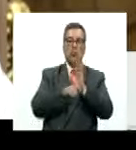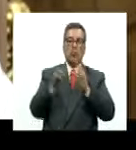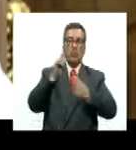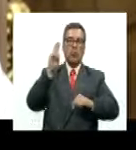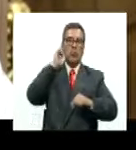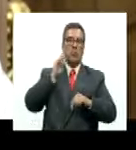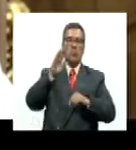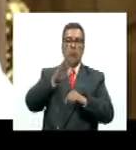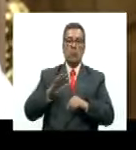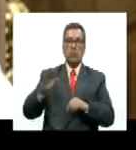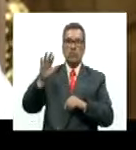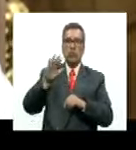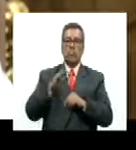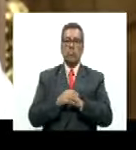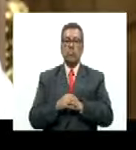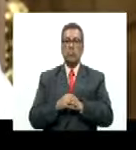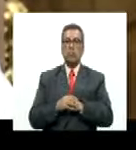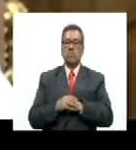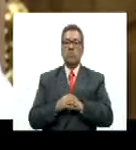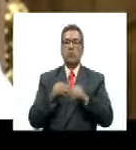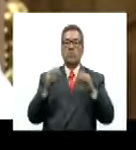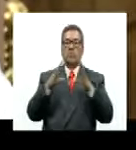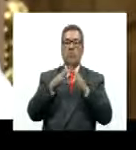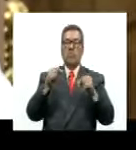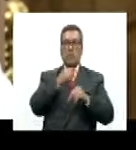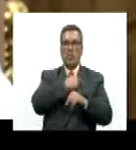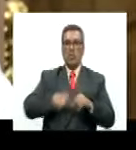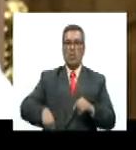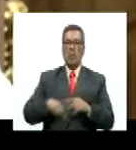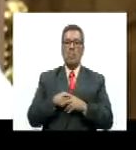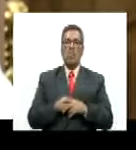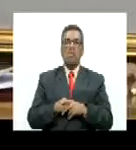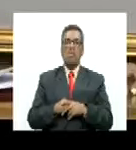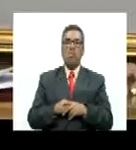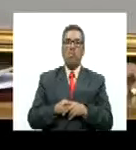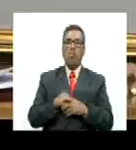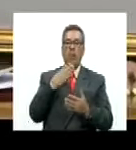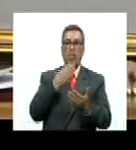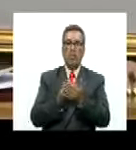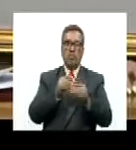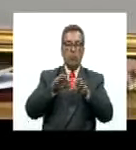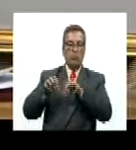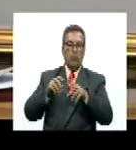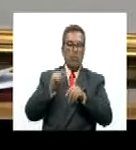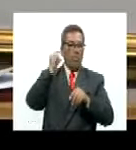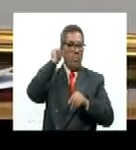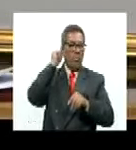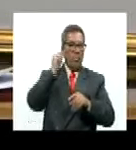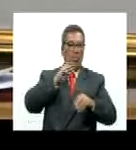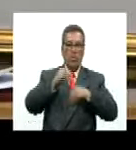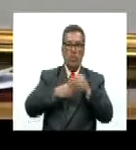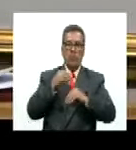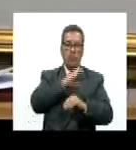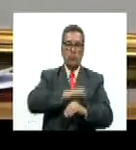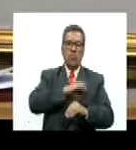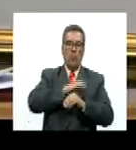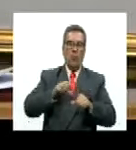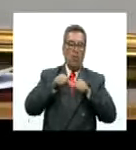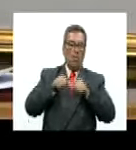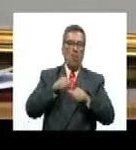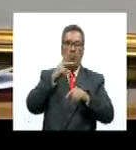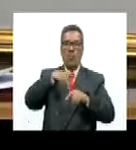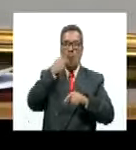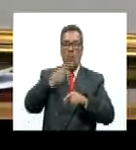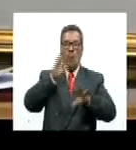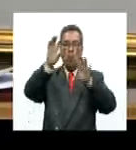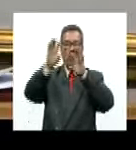de la República Bolivariana de Venezuela. Es todo, ciudadano presidente. Gracias, secretaria. Por favor, sírvase a remitirlo a la Comisión Permanente de